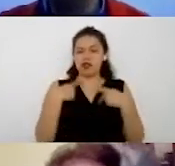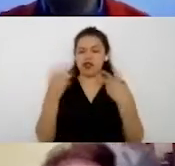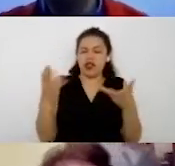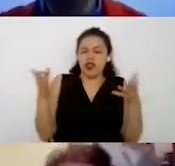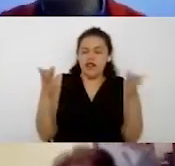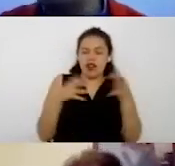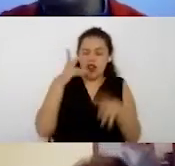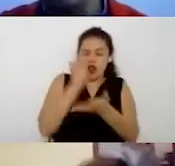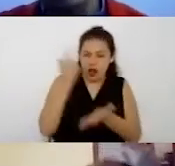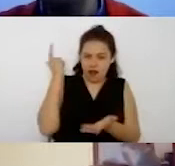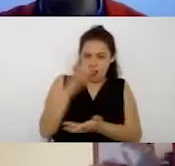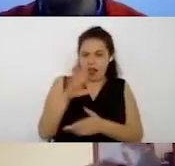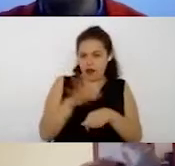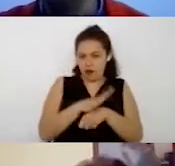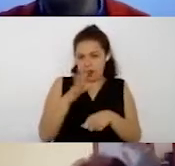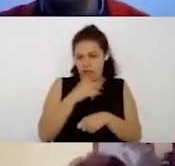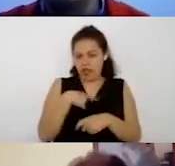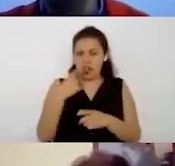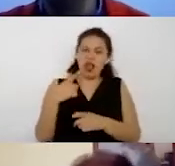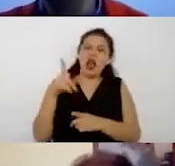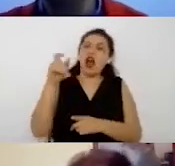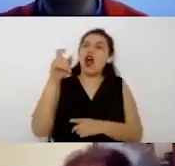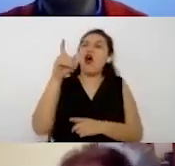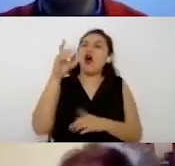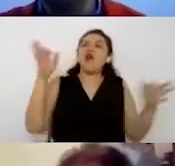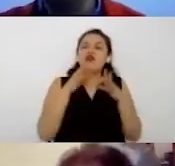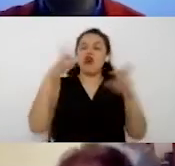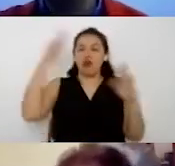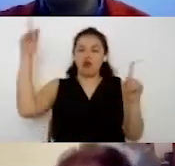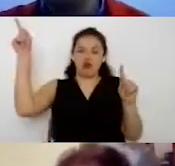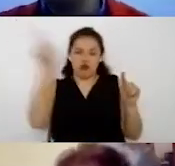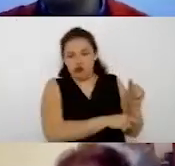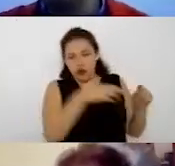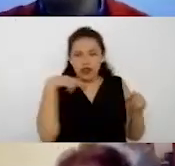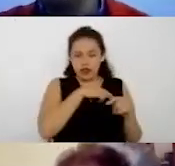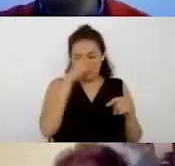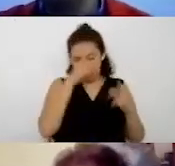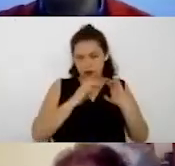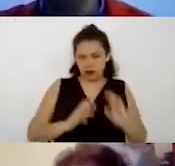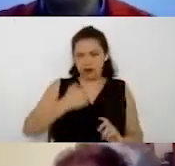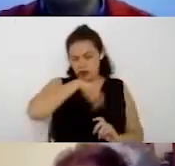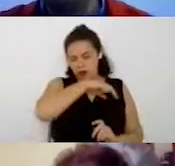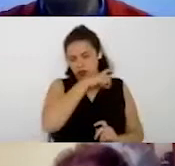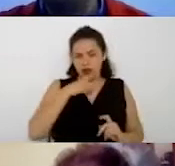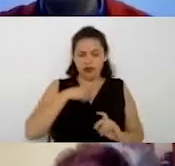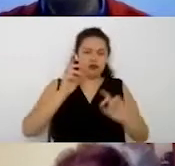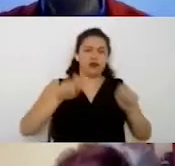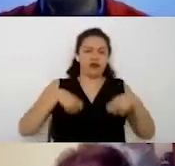es una disminución abrupta de la temperatura corporal. De ahí es que debemos cubrir a la víctima con